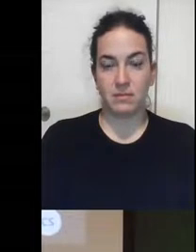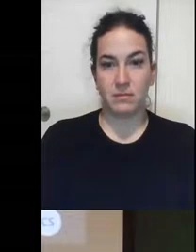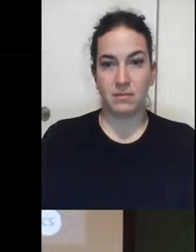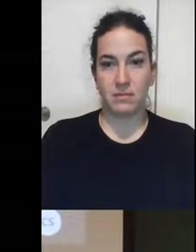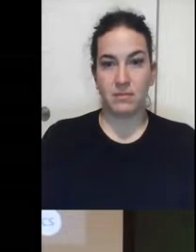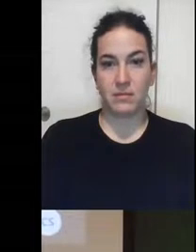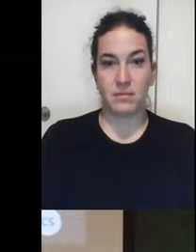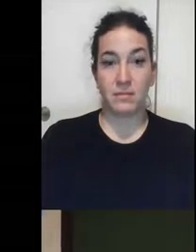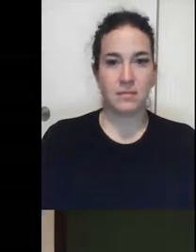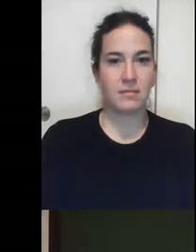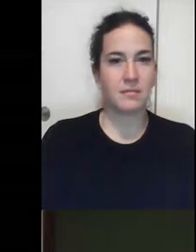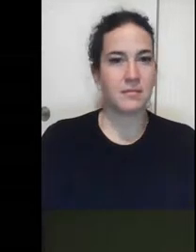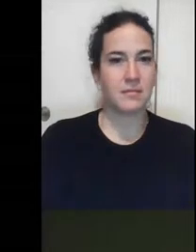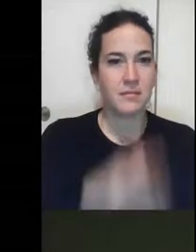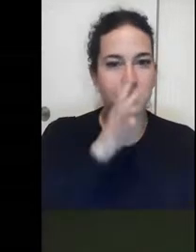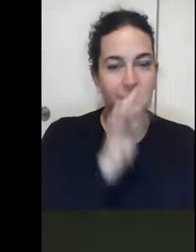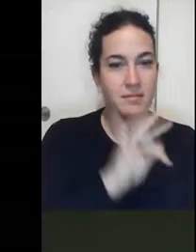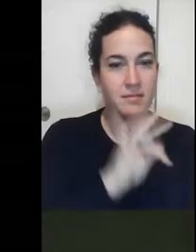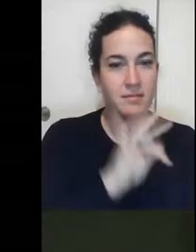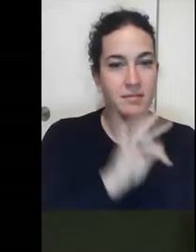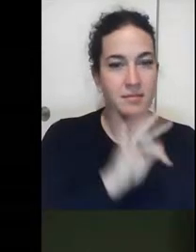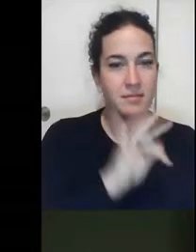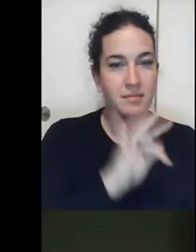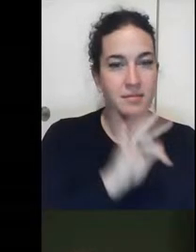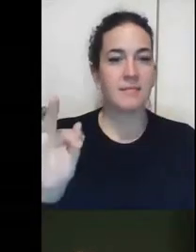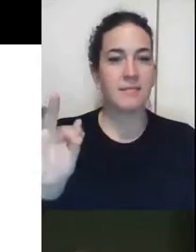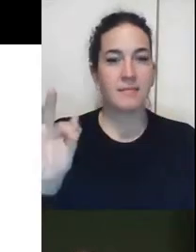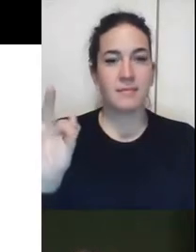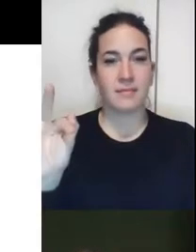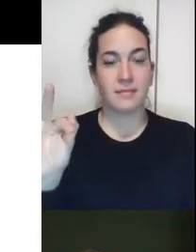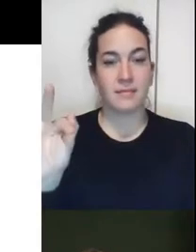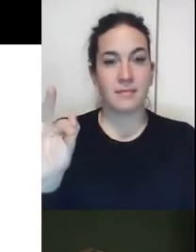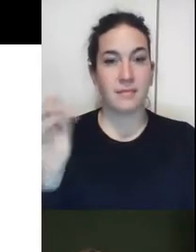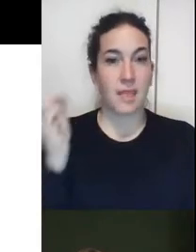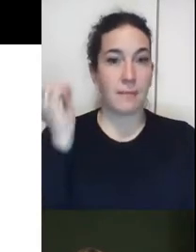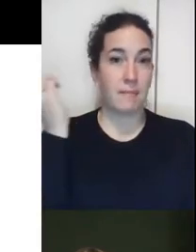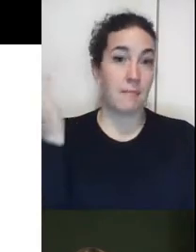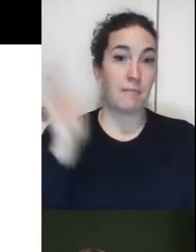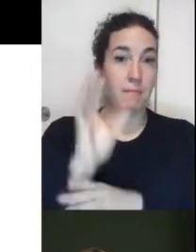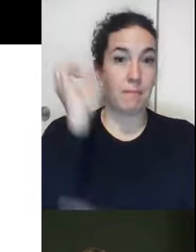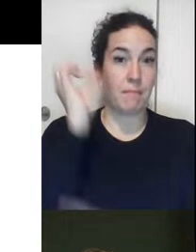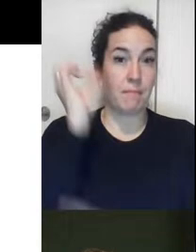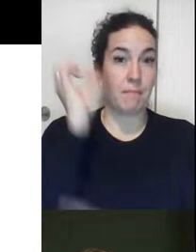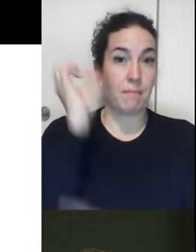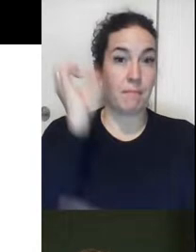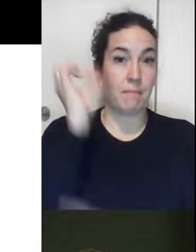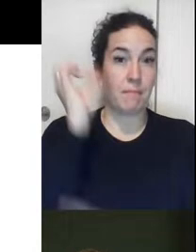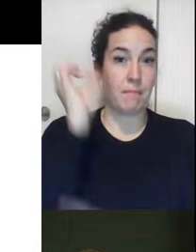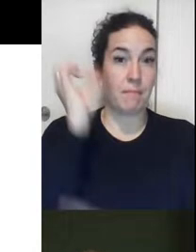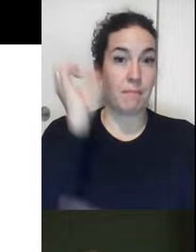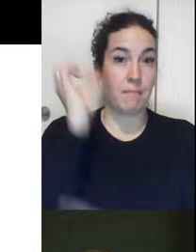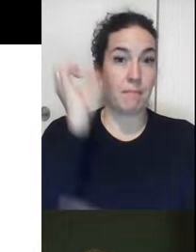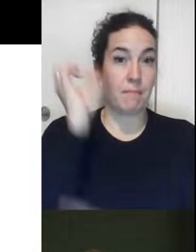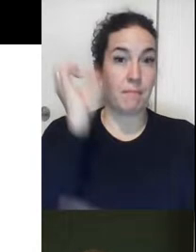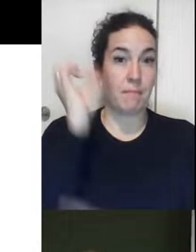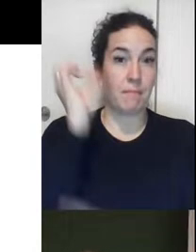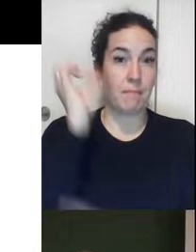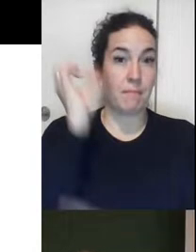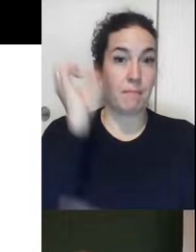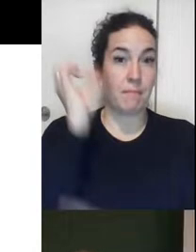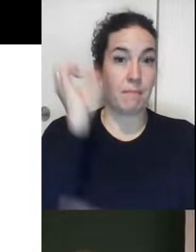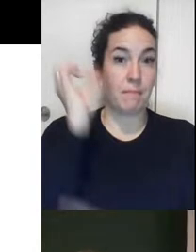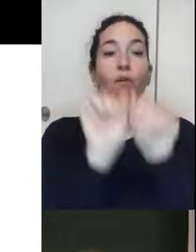Bueno, pues a continuación vamos a dar paso a la siguiente presentación, titulada Aprendiendo de